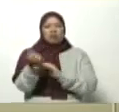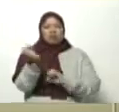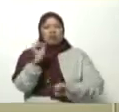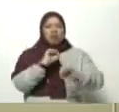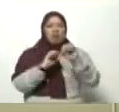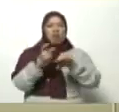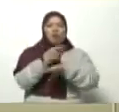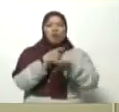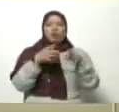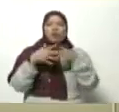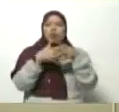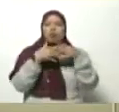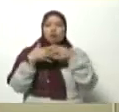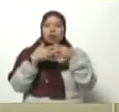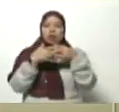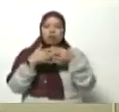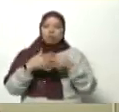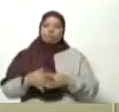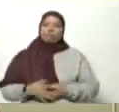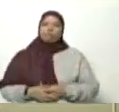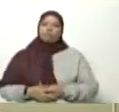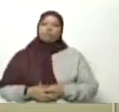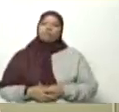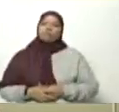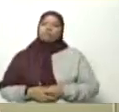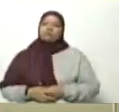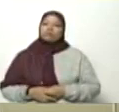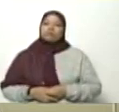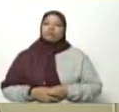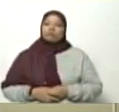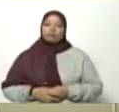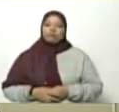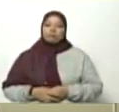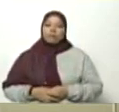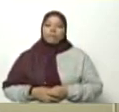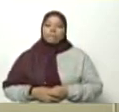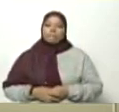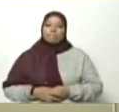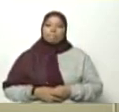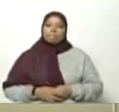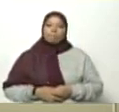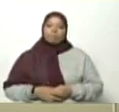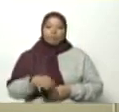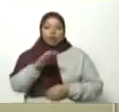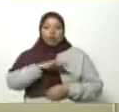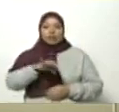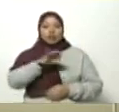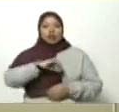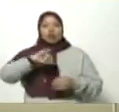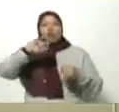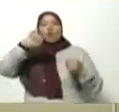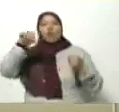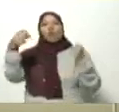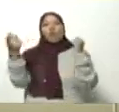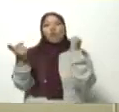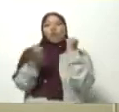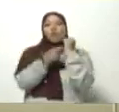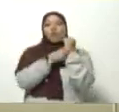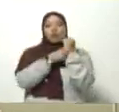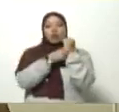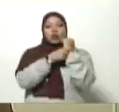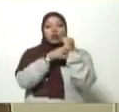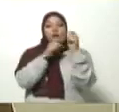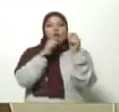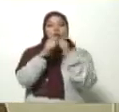gobierno estadounidense? Y por otro lado, el señor Juan Guaidó, en una entrevista con el diario El País,